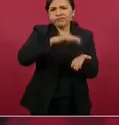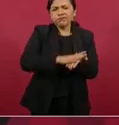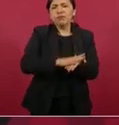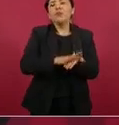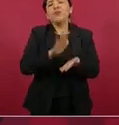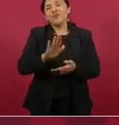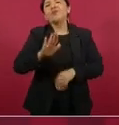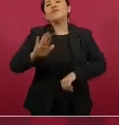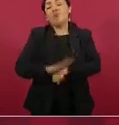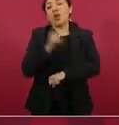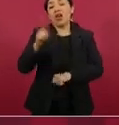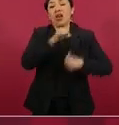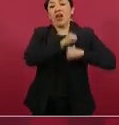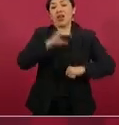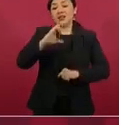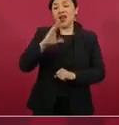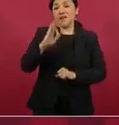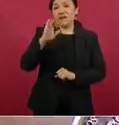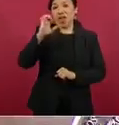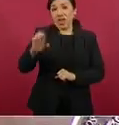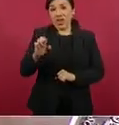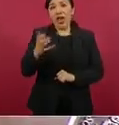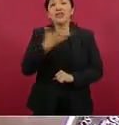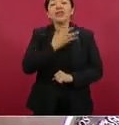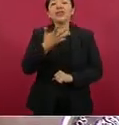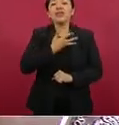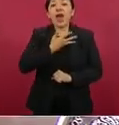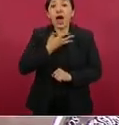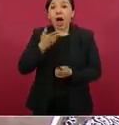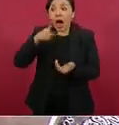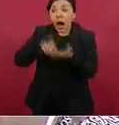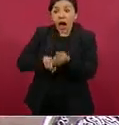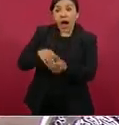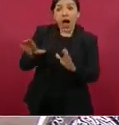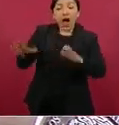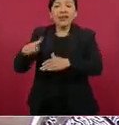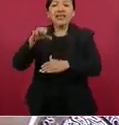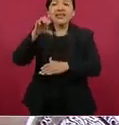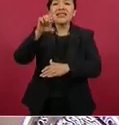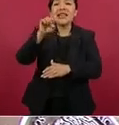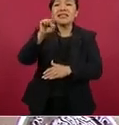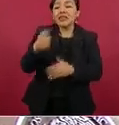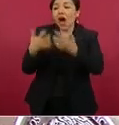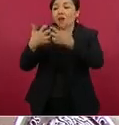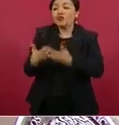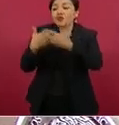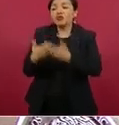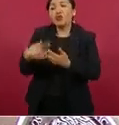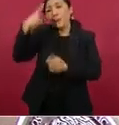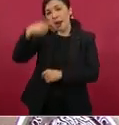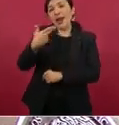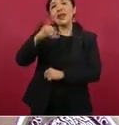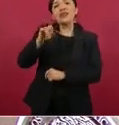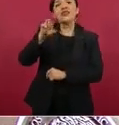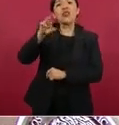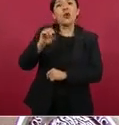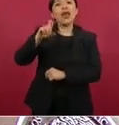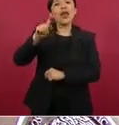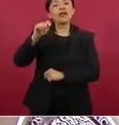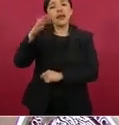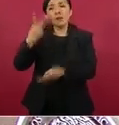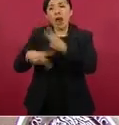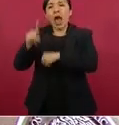Porque la Comisión Federal de Electricidad tiene 60 hidroeléctricas que se construyeron